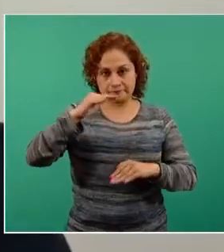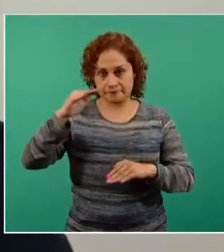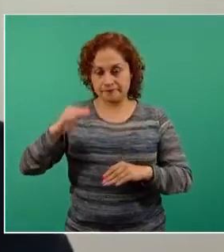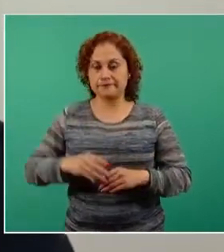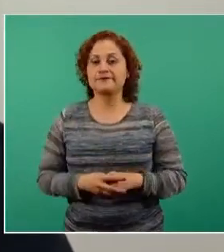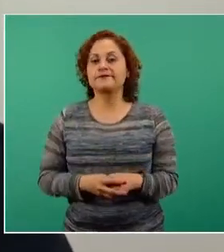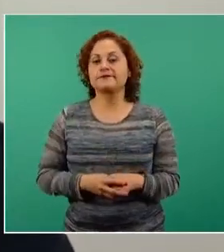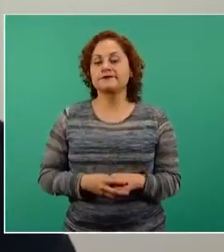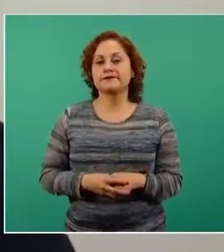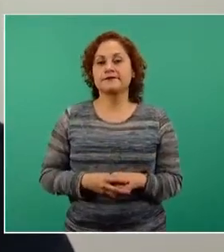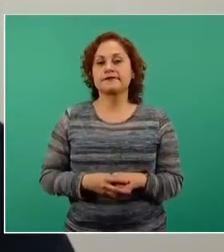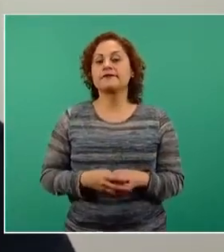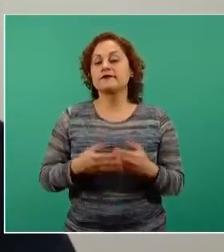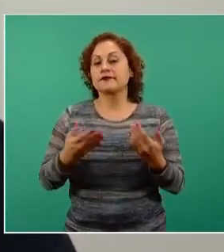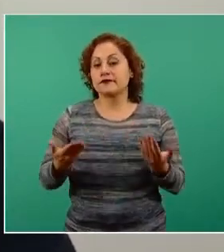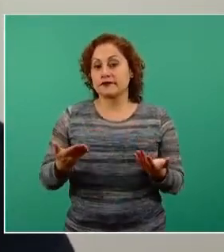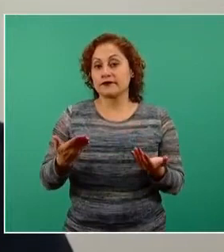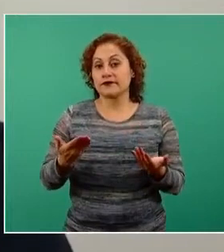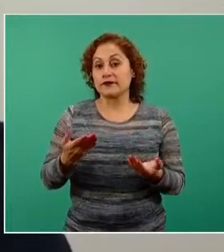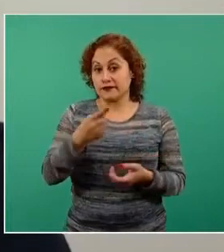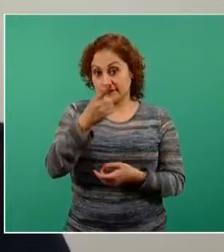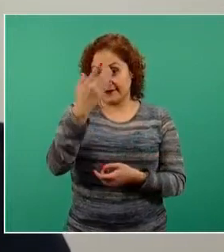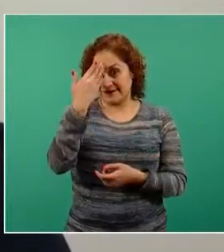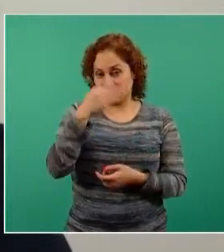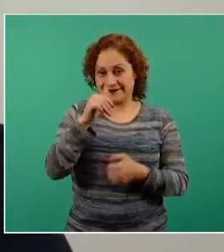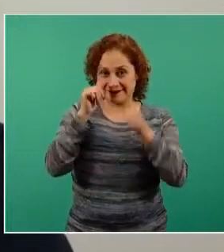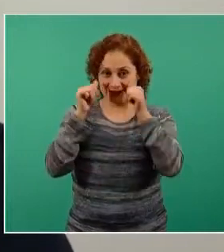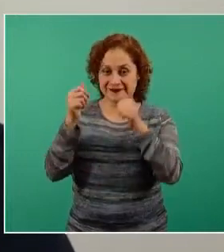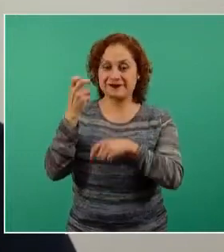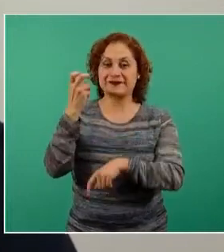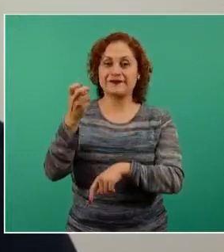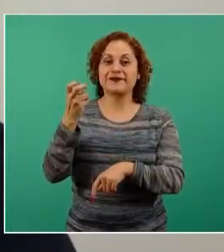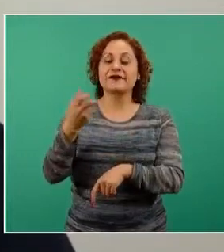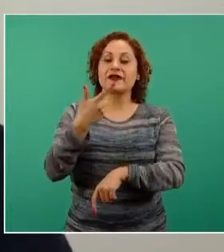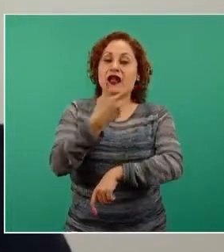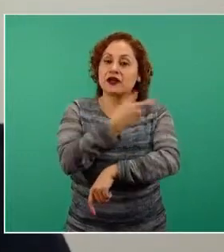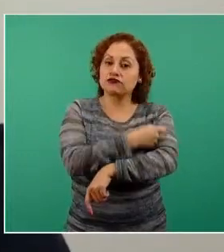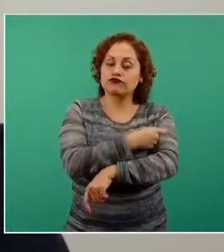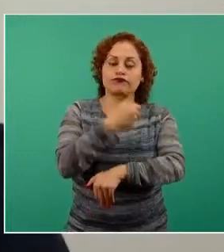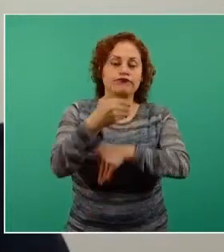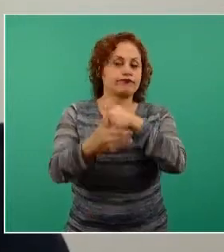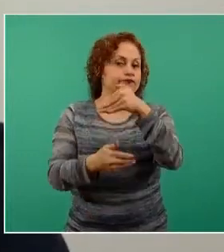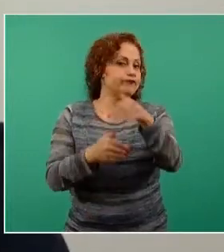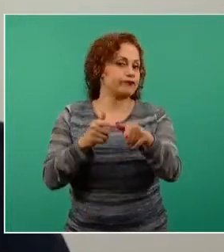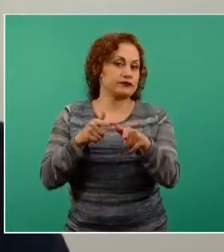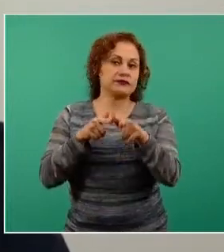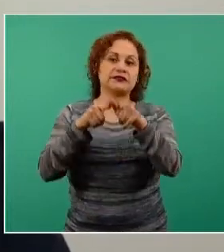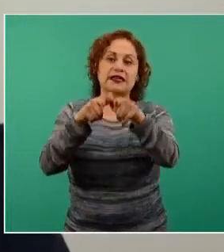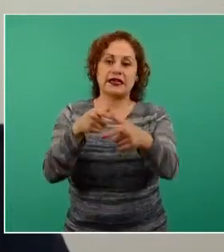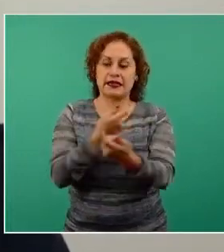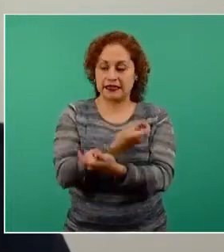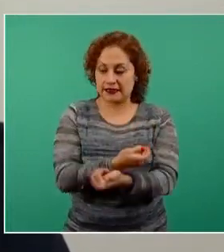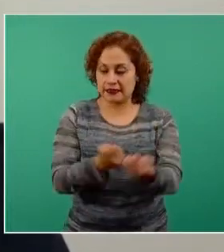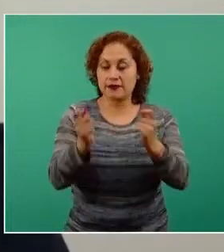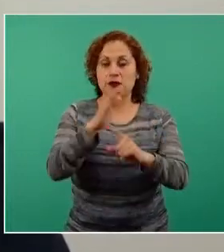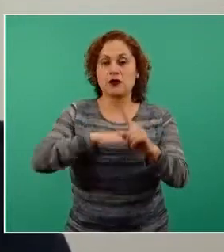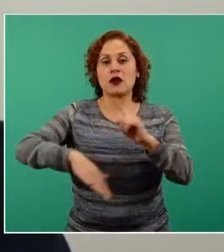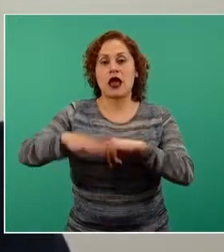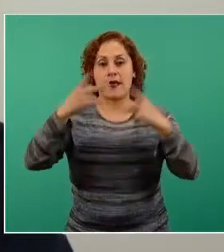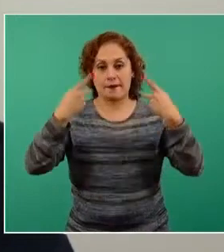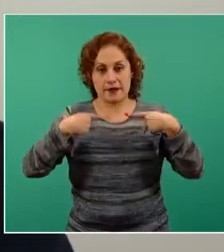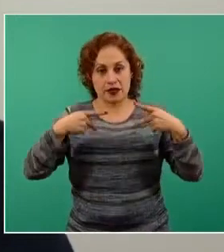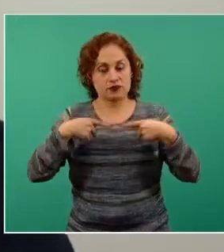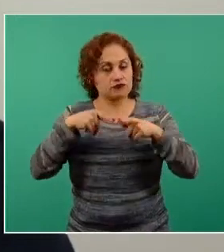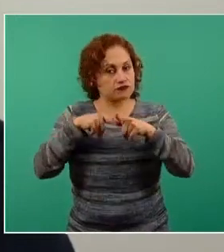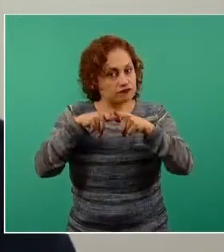Entonces, continuamos no solo aplicando las vacunas, distribuyéndolas y aplicándolas en la población, sino también